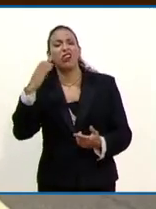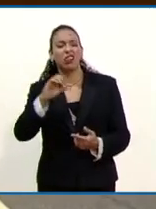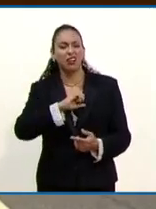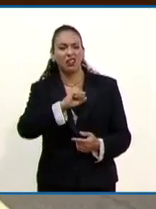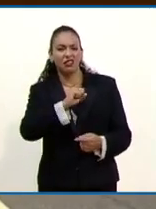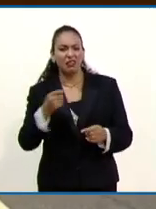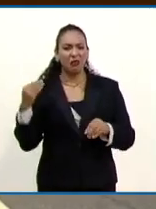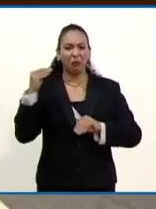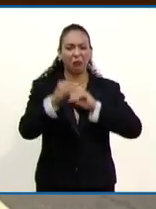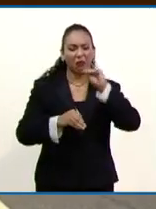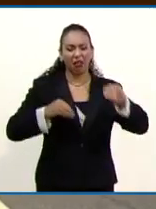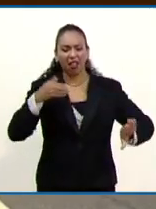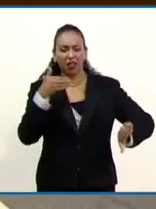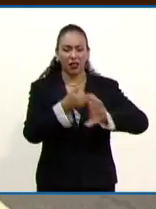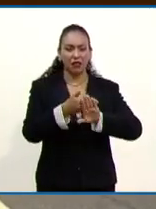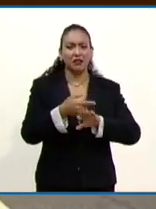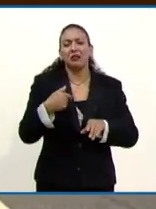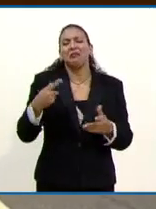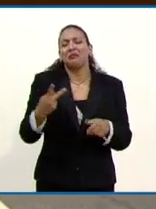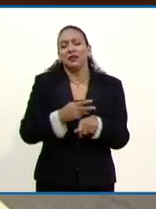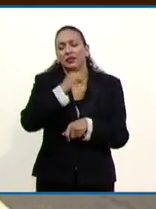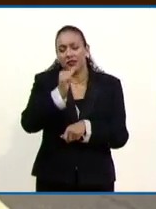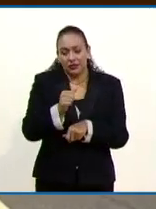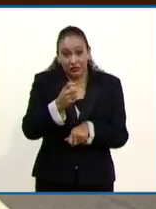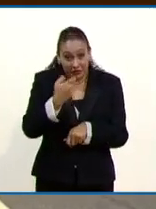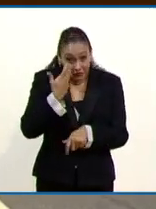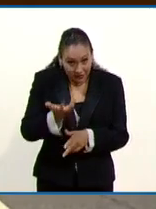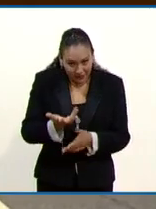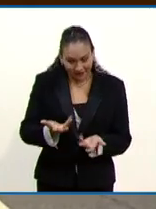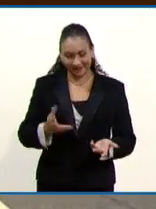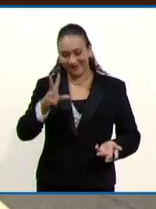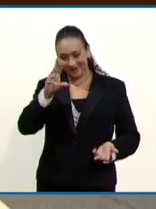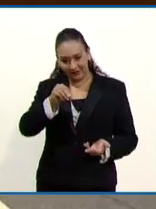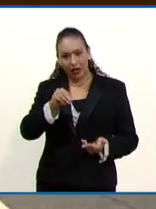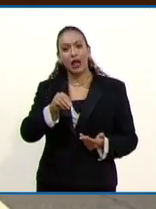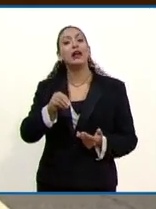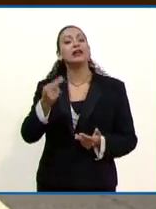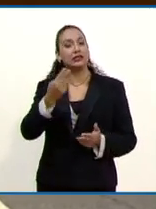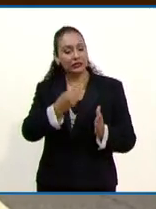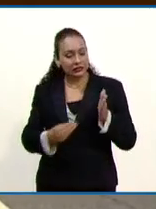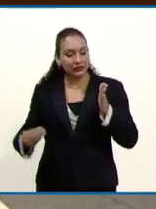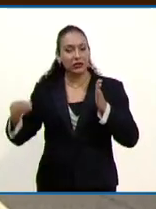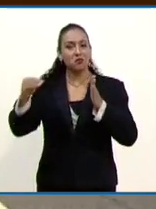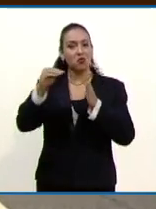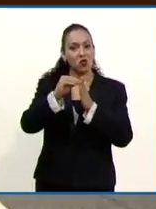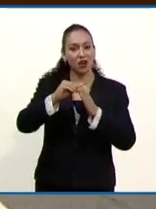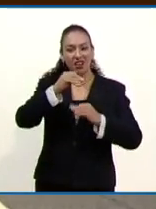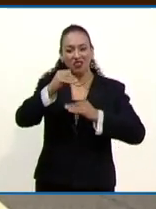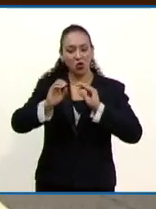lo deseable sería tipificar a todos los crímenes del Estatuto de Roma